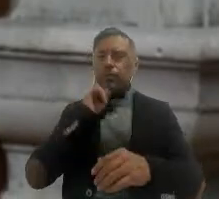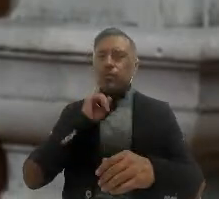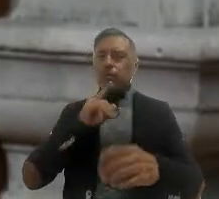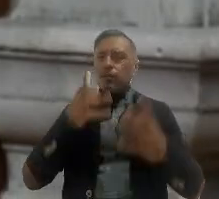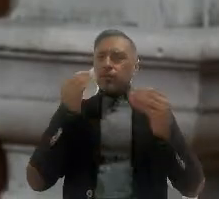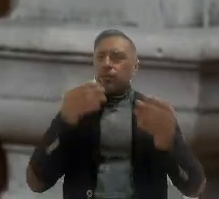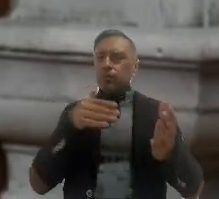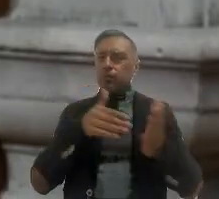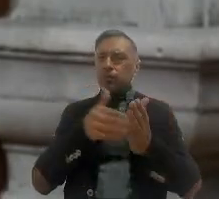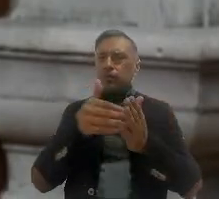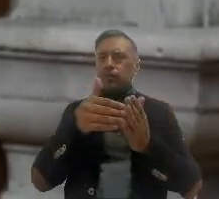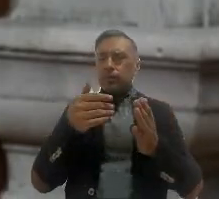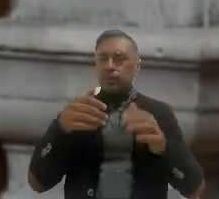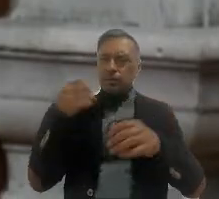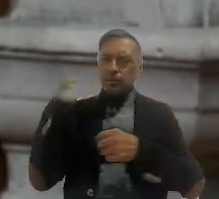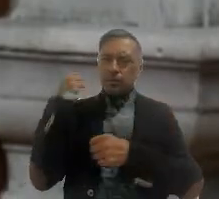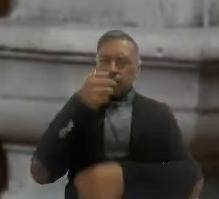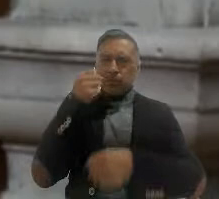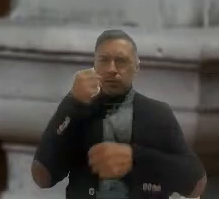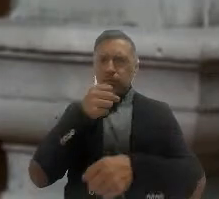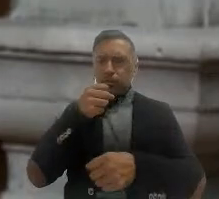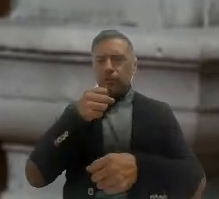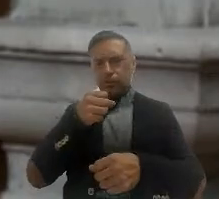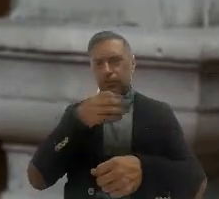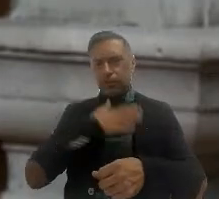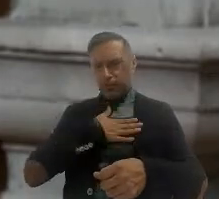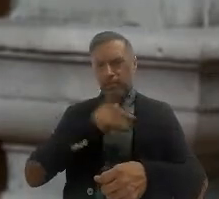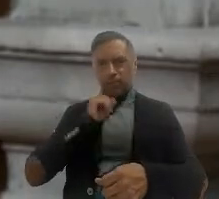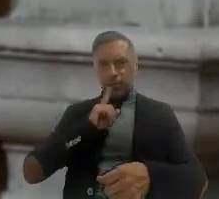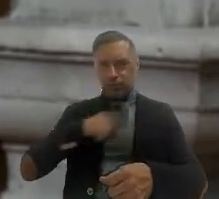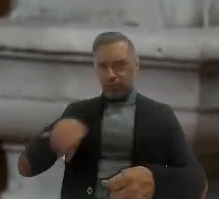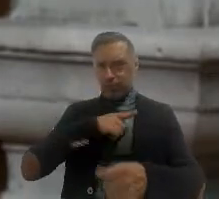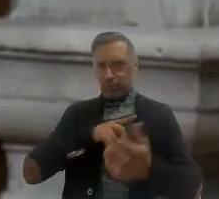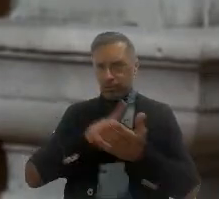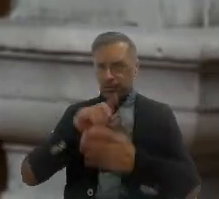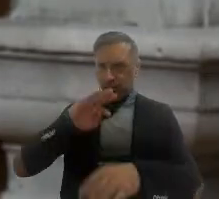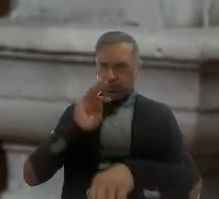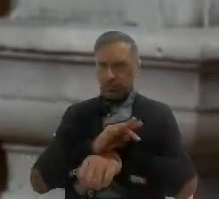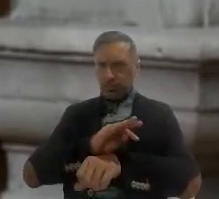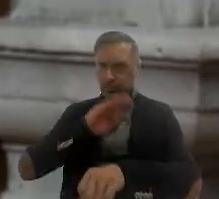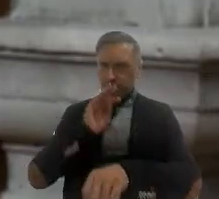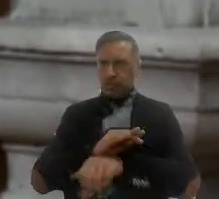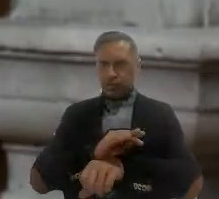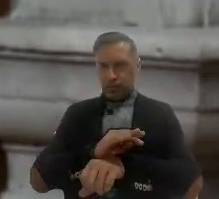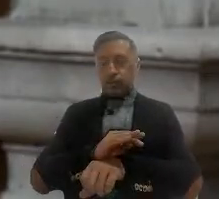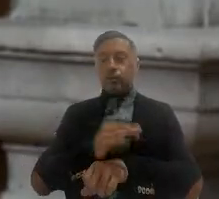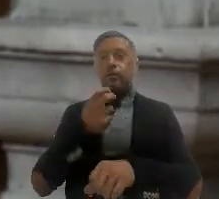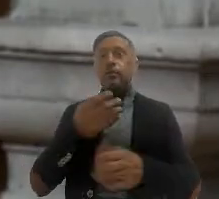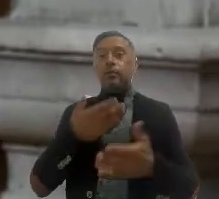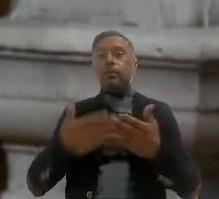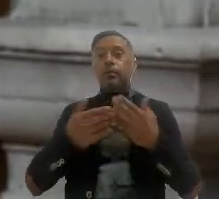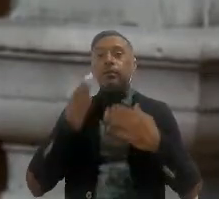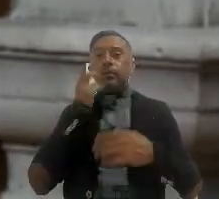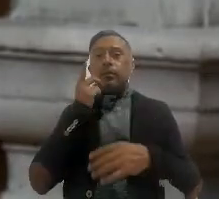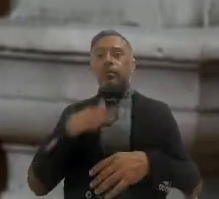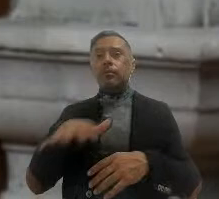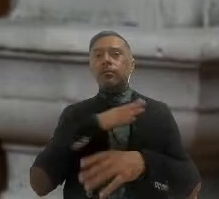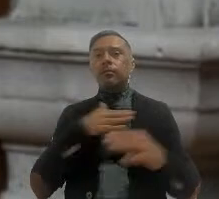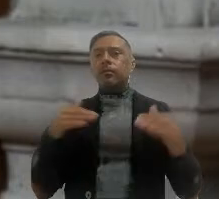en todo el mundo. Esta legislatura paritaria se puede visibilizar como la legislatura de las